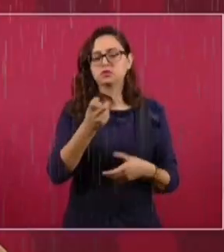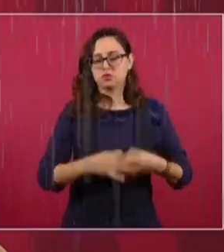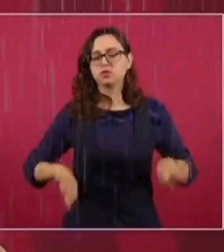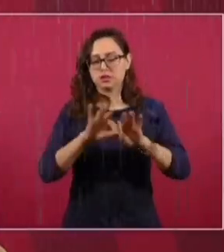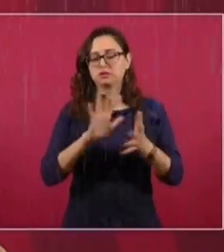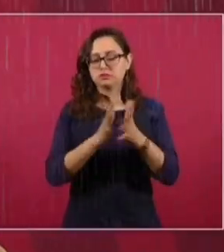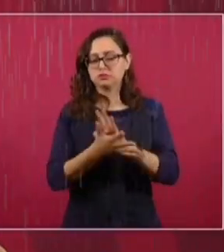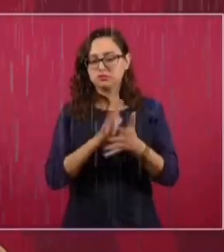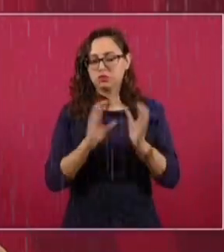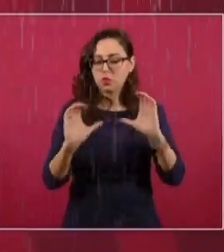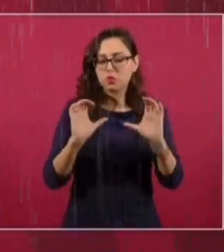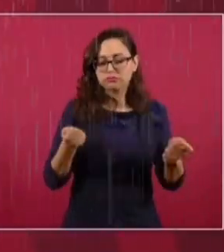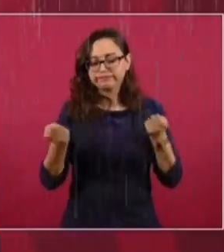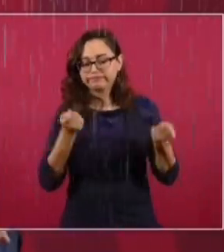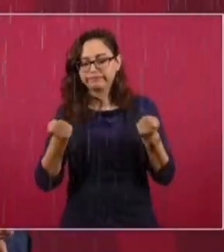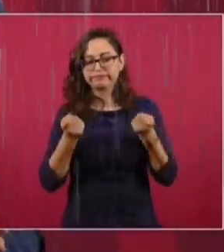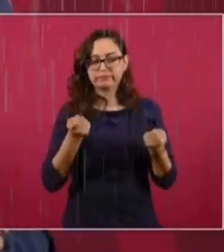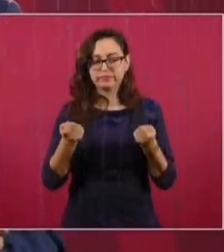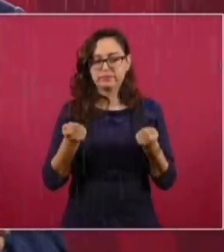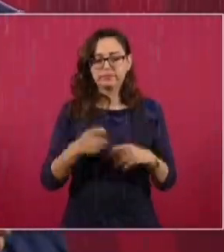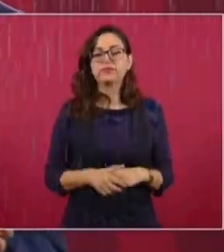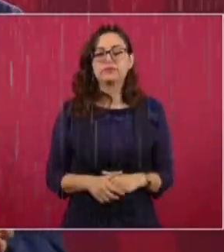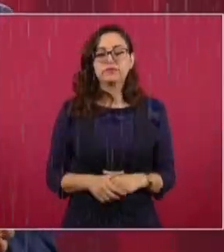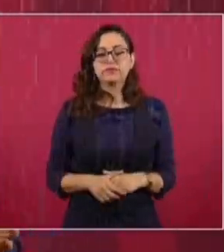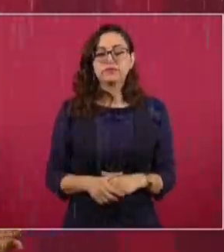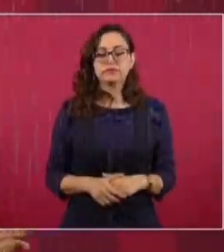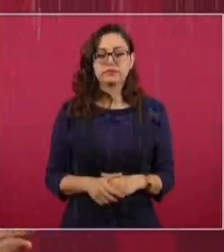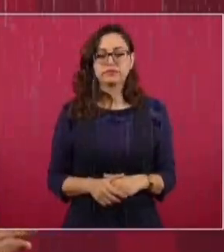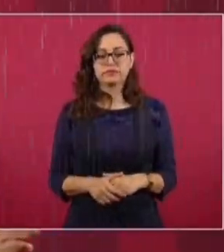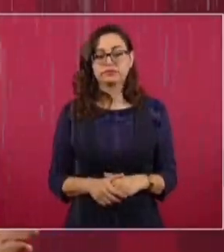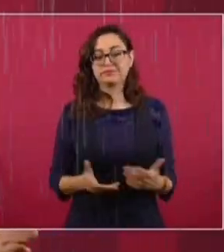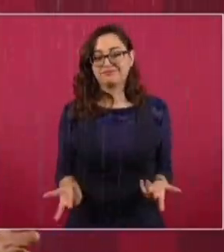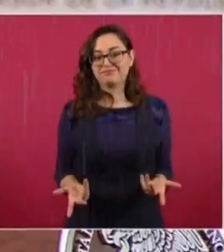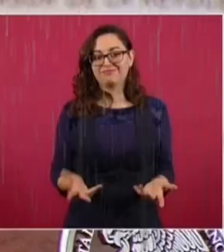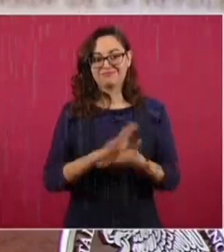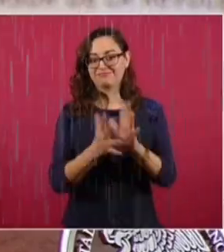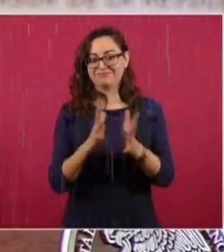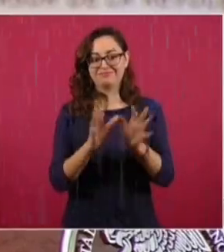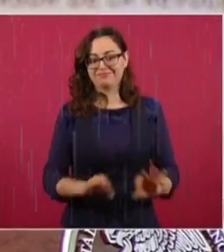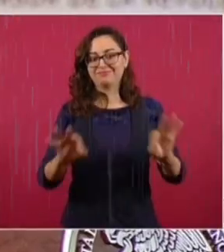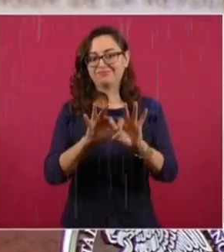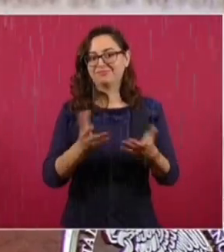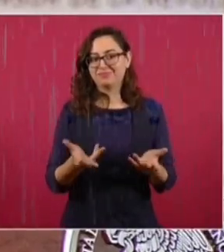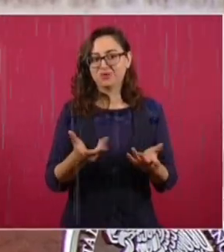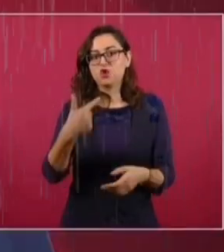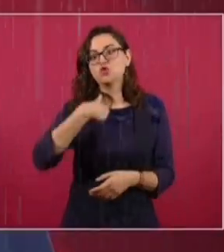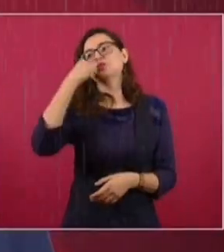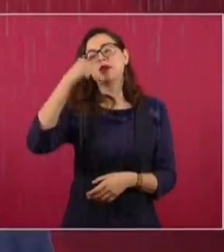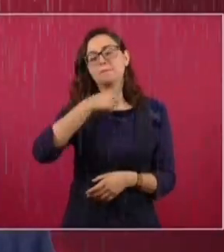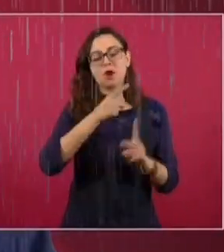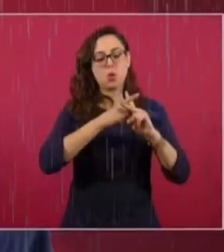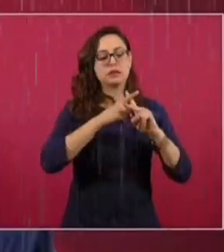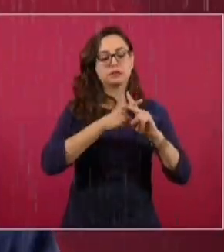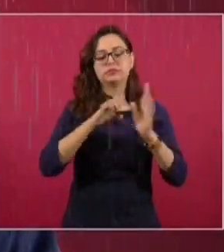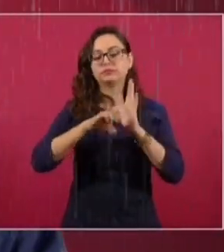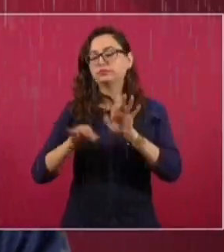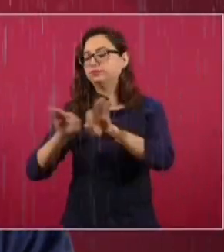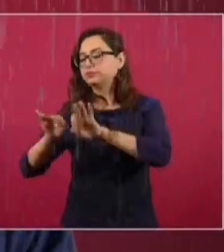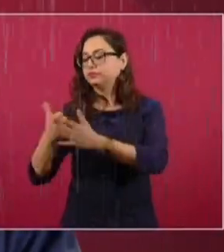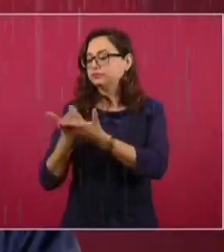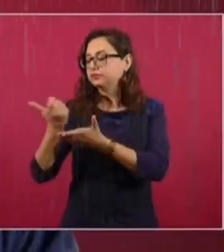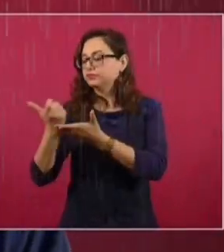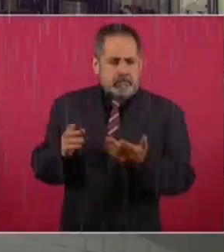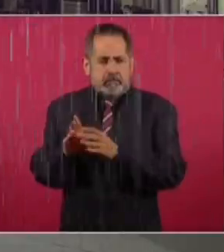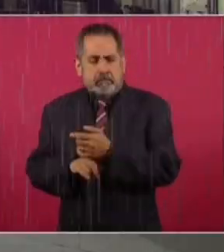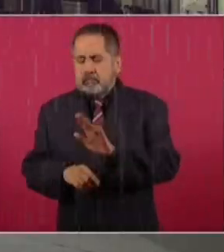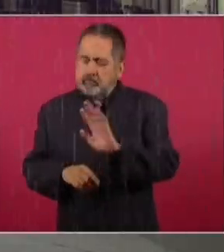de las tortillas. Además, yo mido el incremento al salario a partir del precio